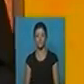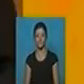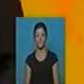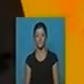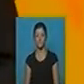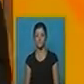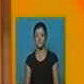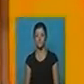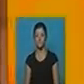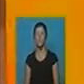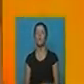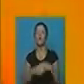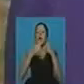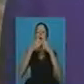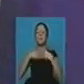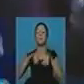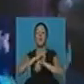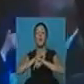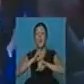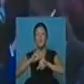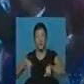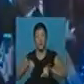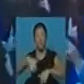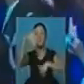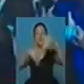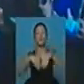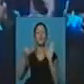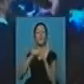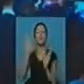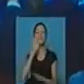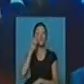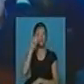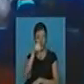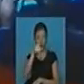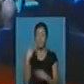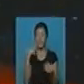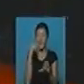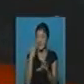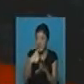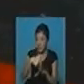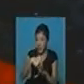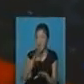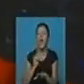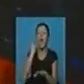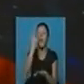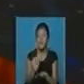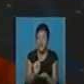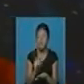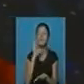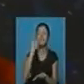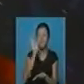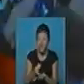Comenzó formalmente la campaña para las elecciones de los Estados Unidos. Esto es porque faltan apenas días. El martes se definirá